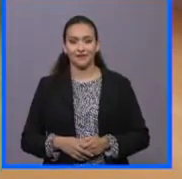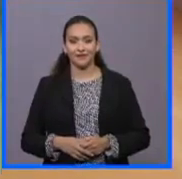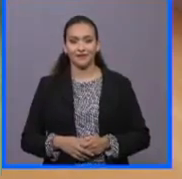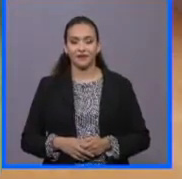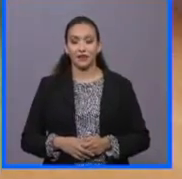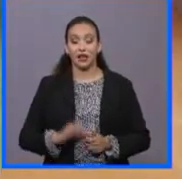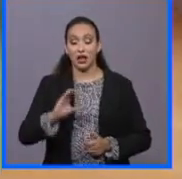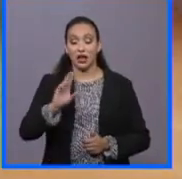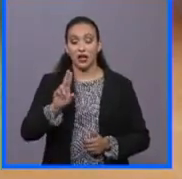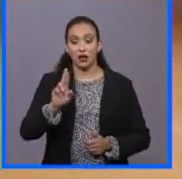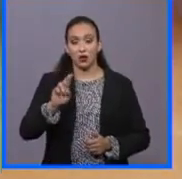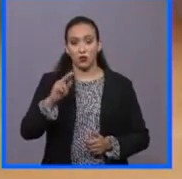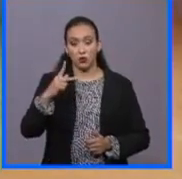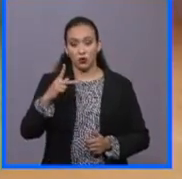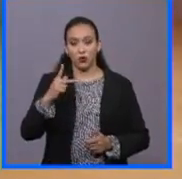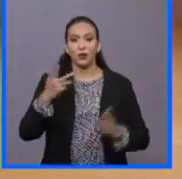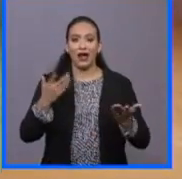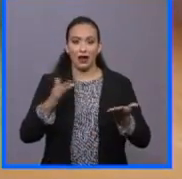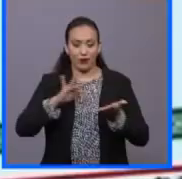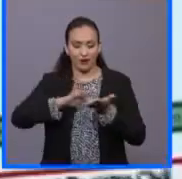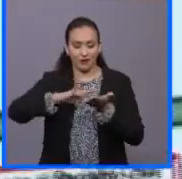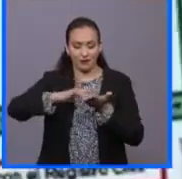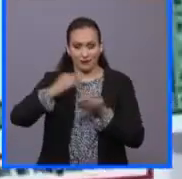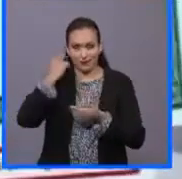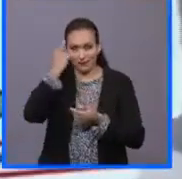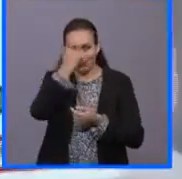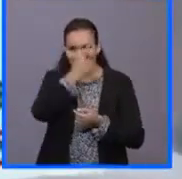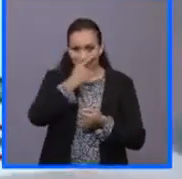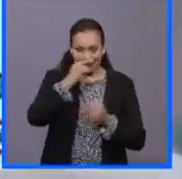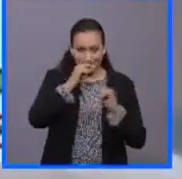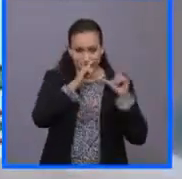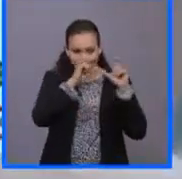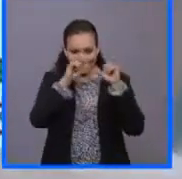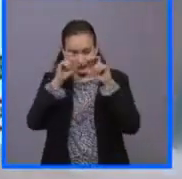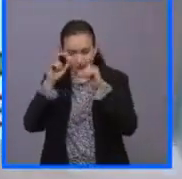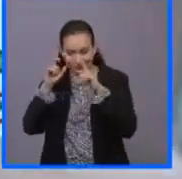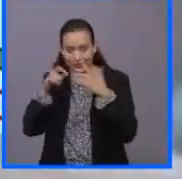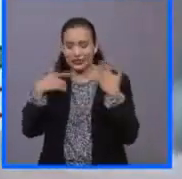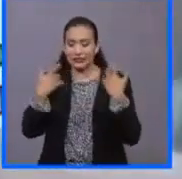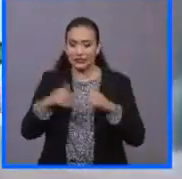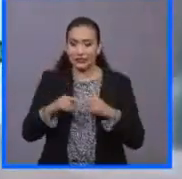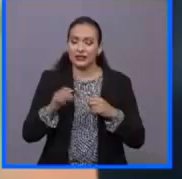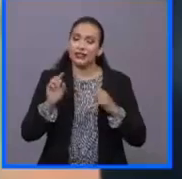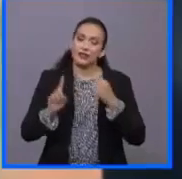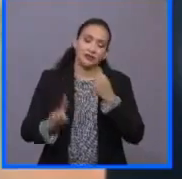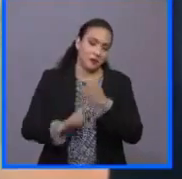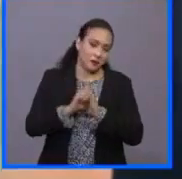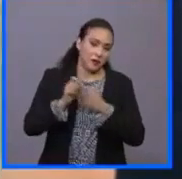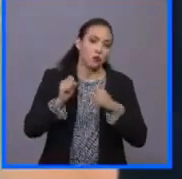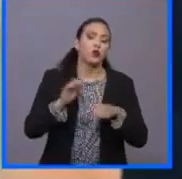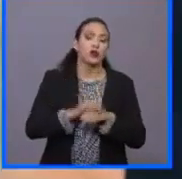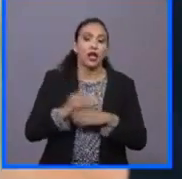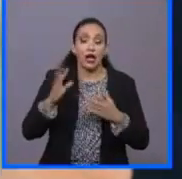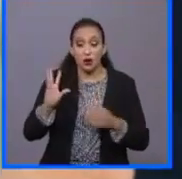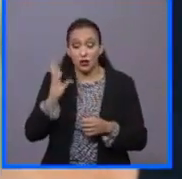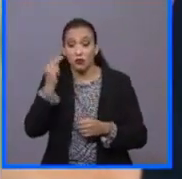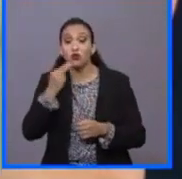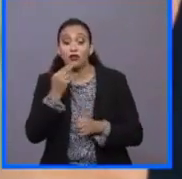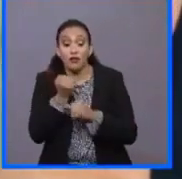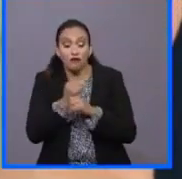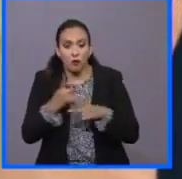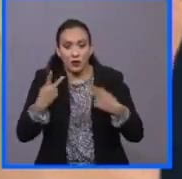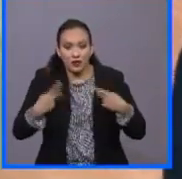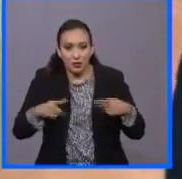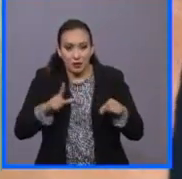La CUR biométrica detonaría la mayor crisis de datos en México, pues las tecnologías que podrían integrar el proyecto